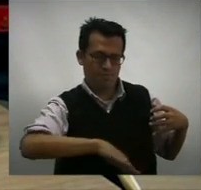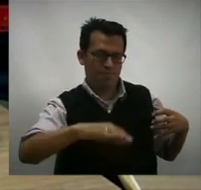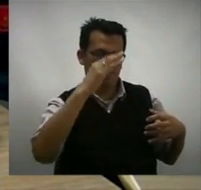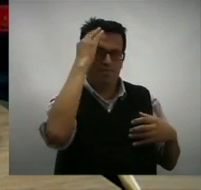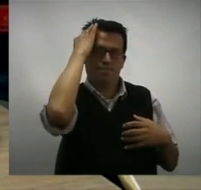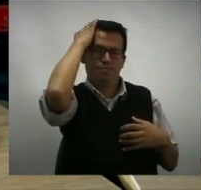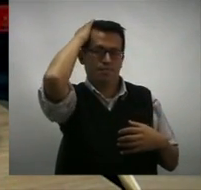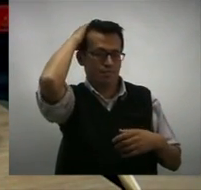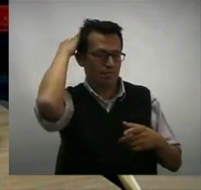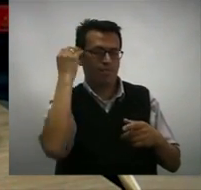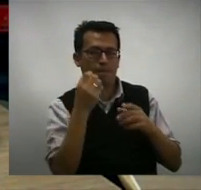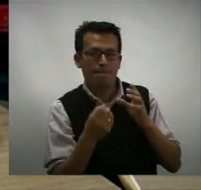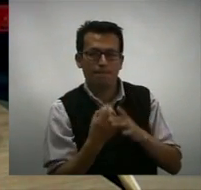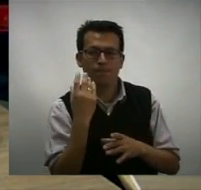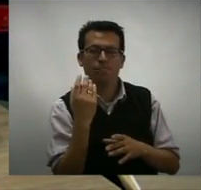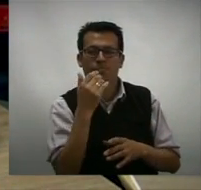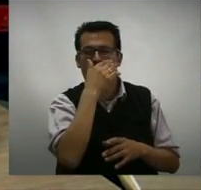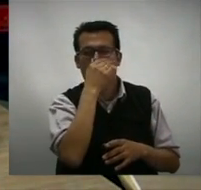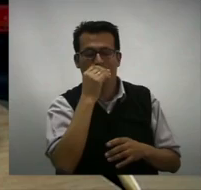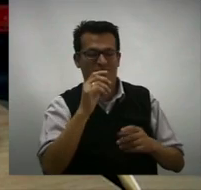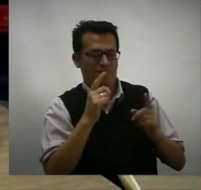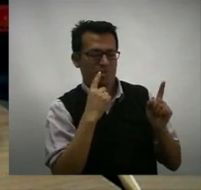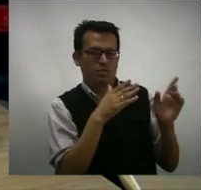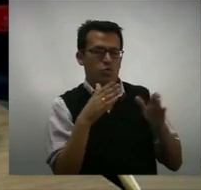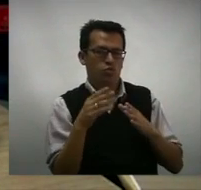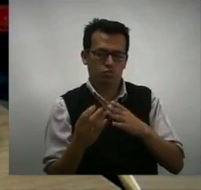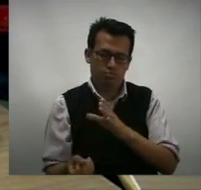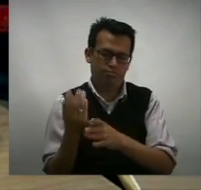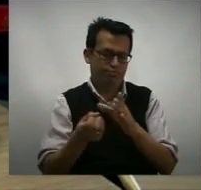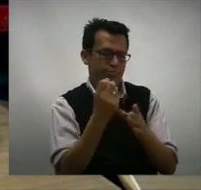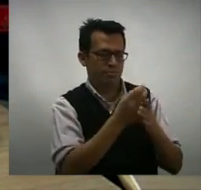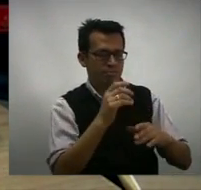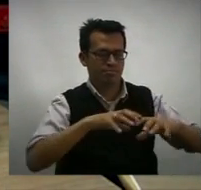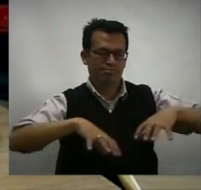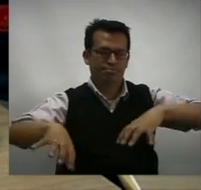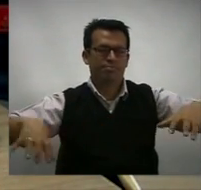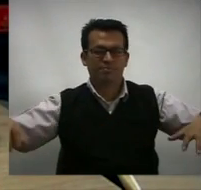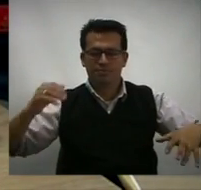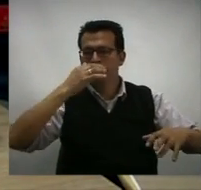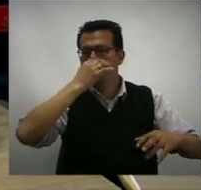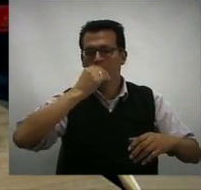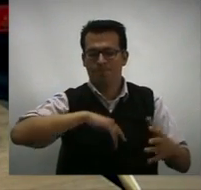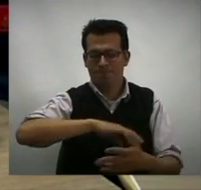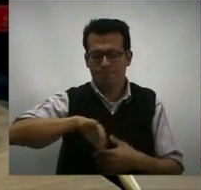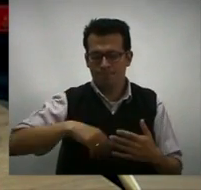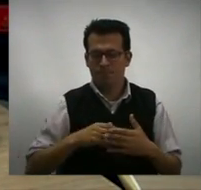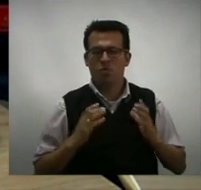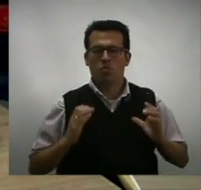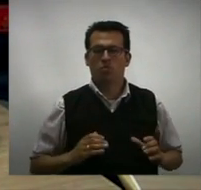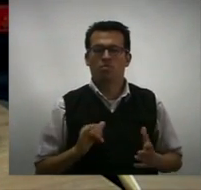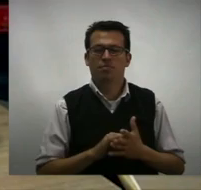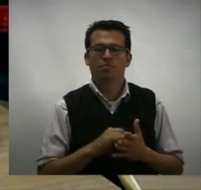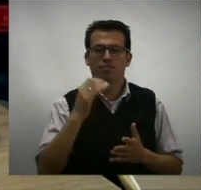pensar, actuar, generar discursos interfásicos que constituyan la sujeción constante de los cuerpos en relación a